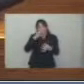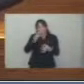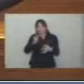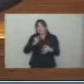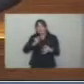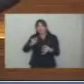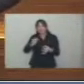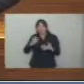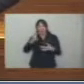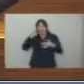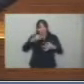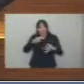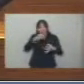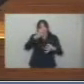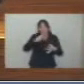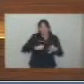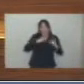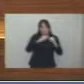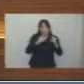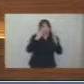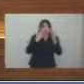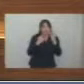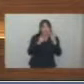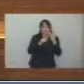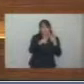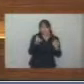los asturianos. Y la actitud del Partido Popular de hoy es un buen